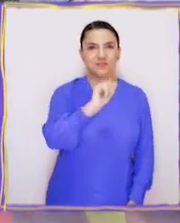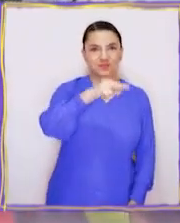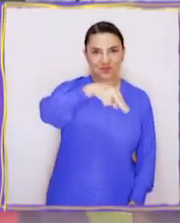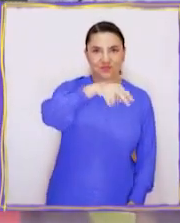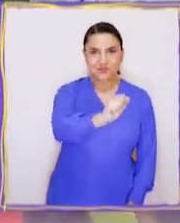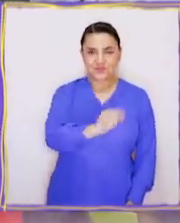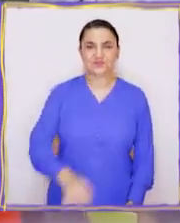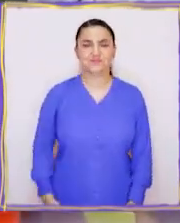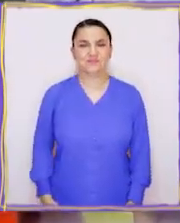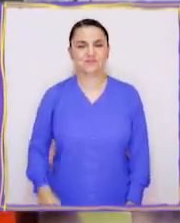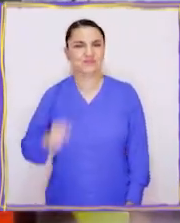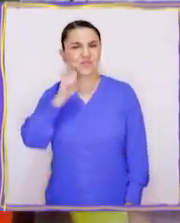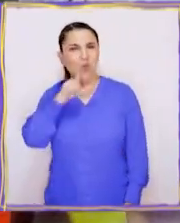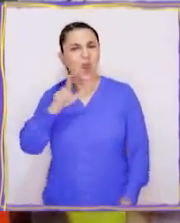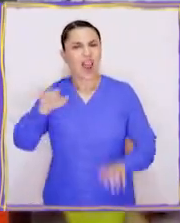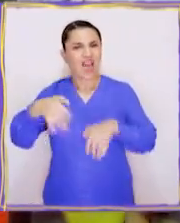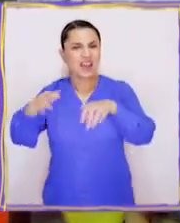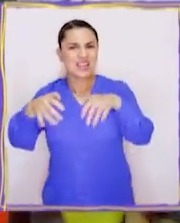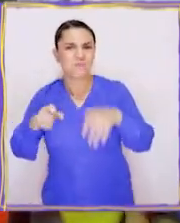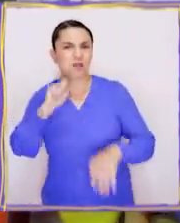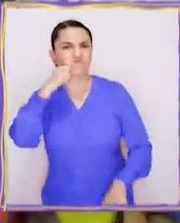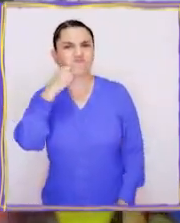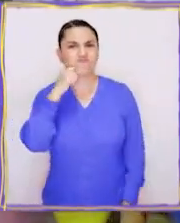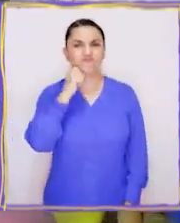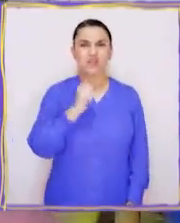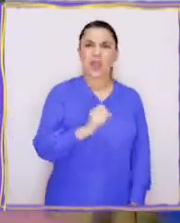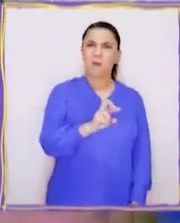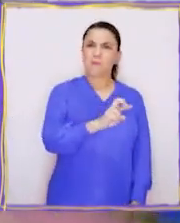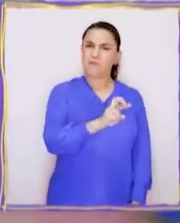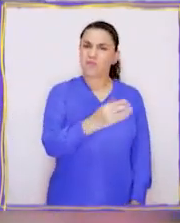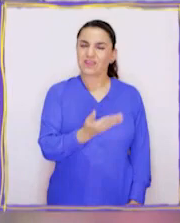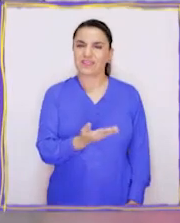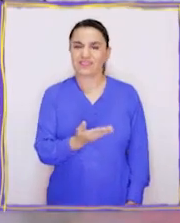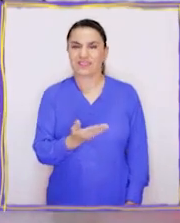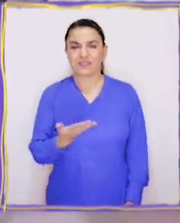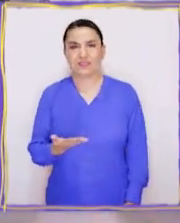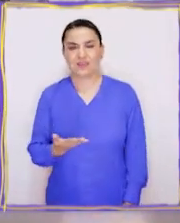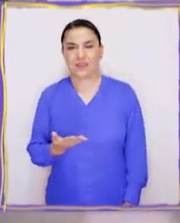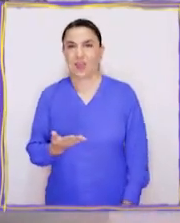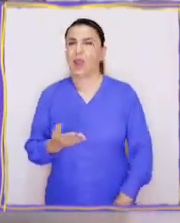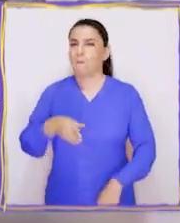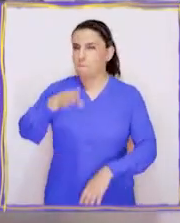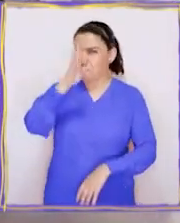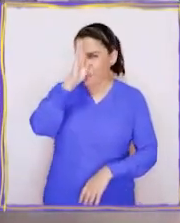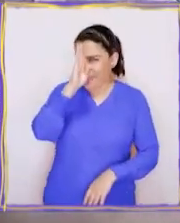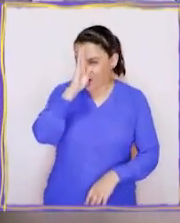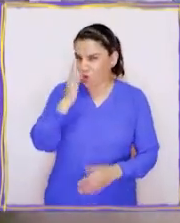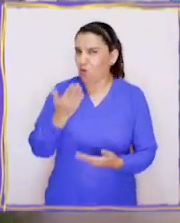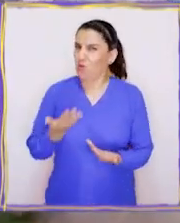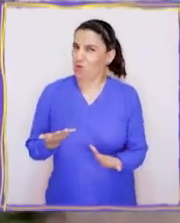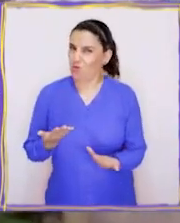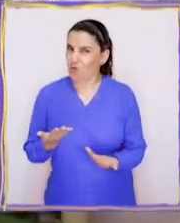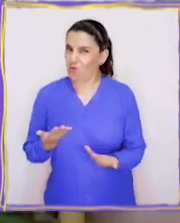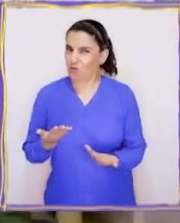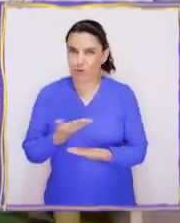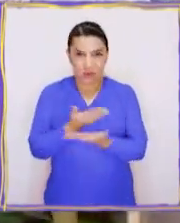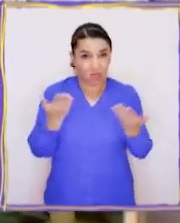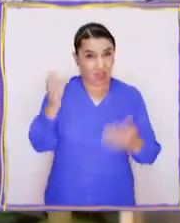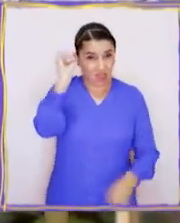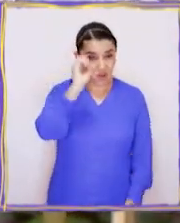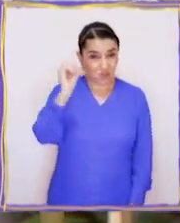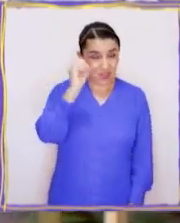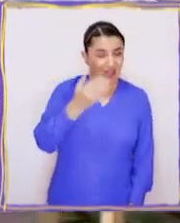A-G-I-N-A. ¿Qué animal es Petronila? ¿Será un perro? ¿Qué opinan?